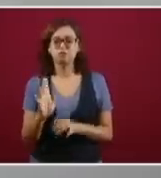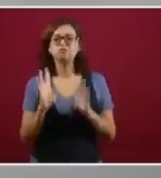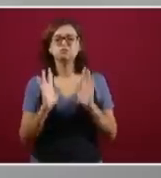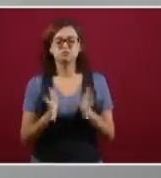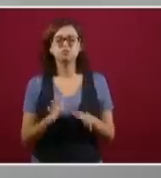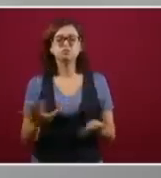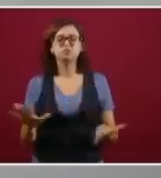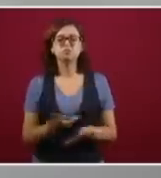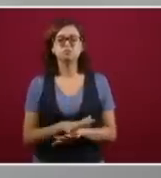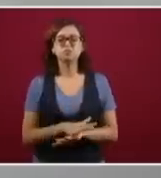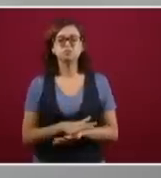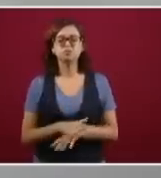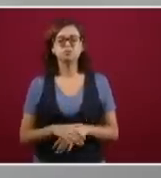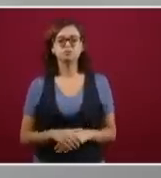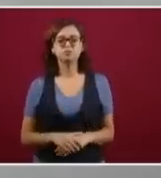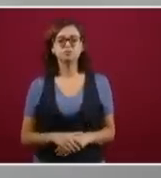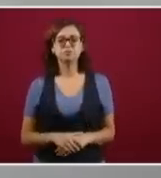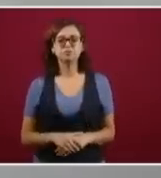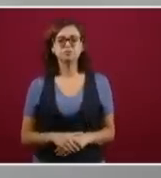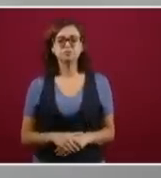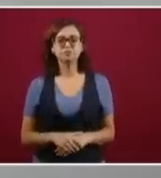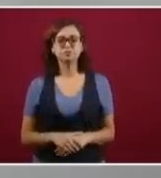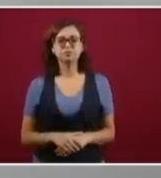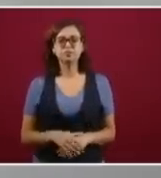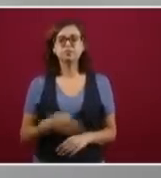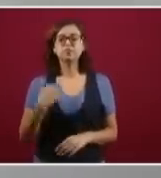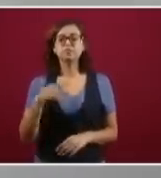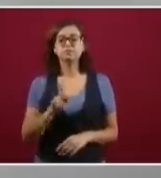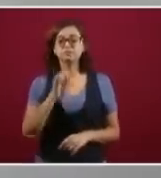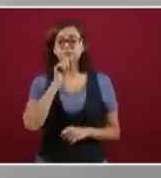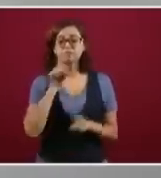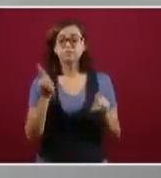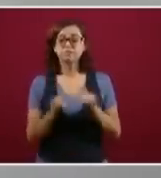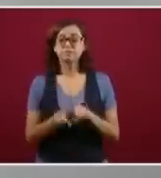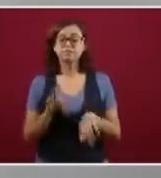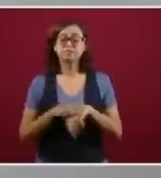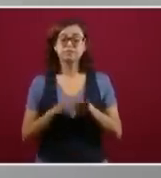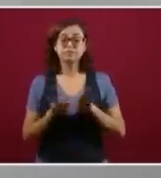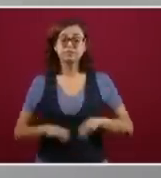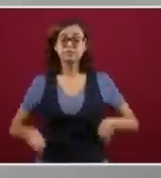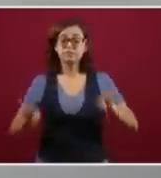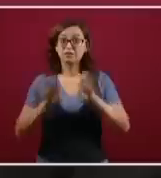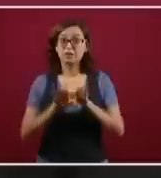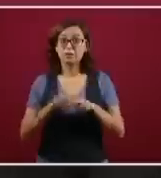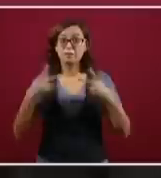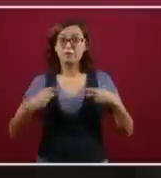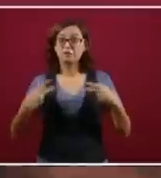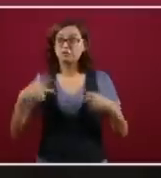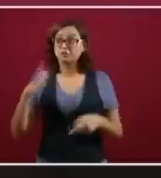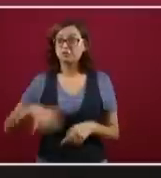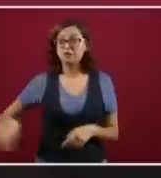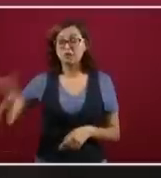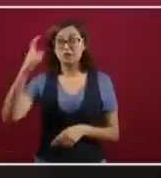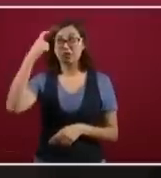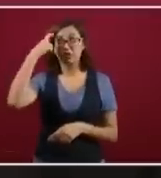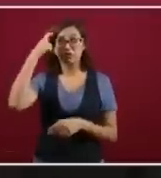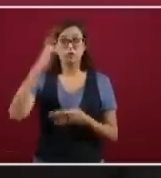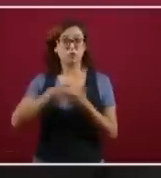de cambiar, pero también es lo más importante, porque cuando cambia la mentalidad del pueblo, cambia todo.